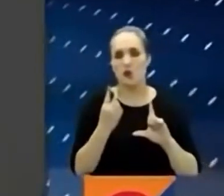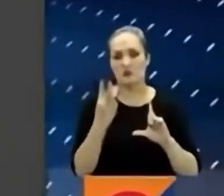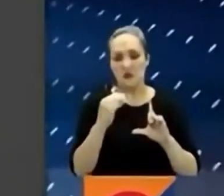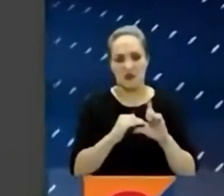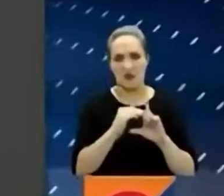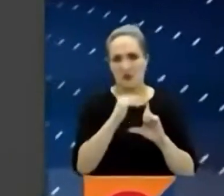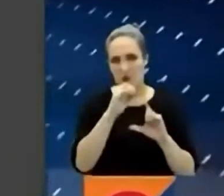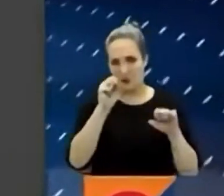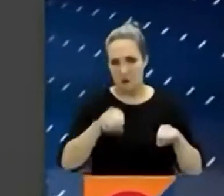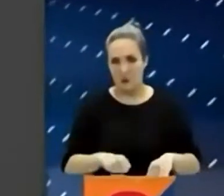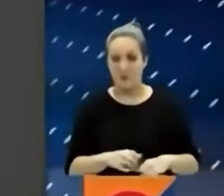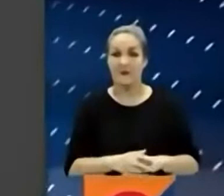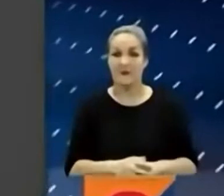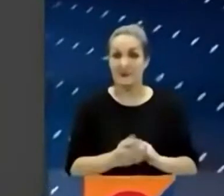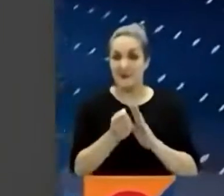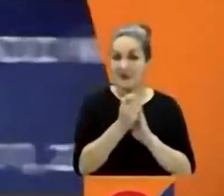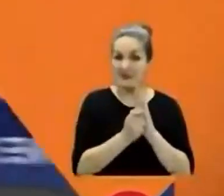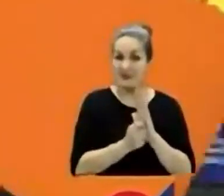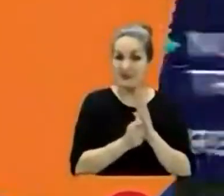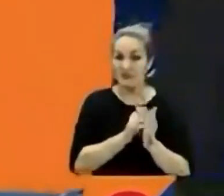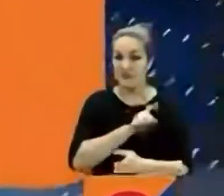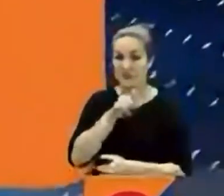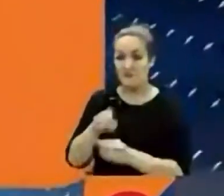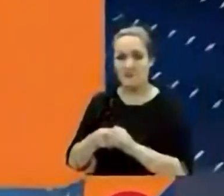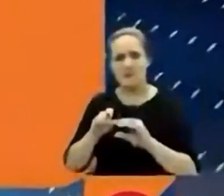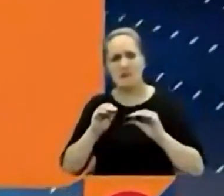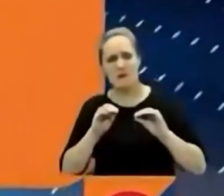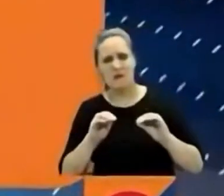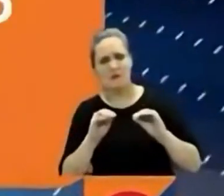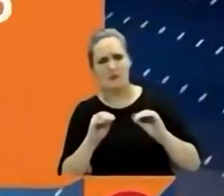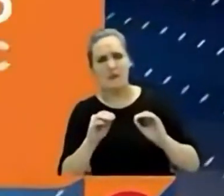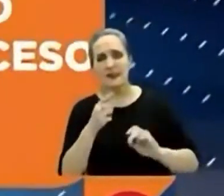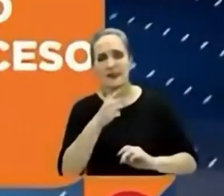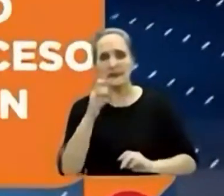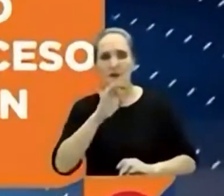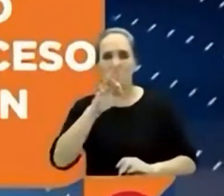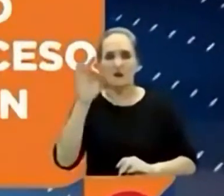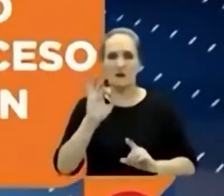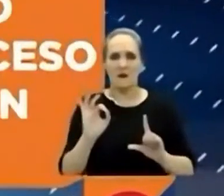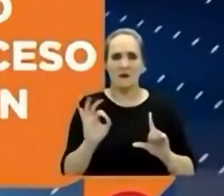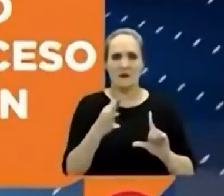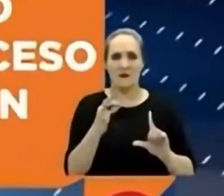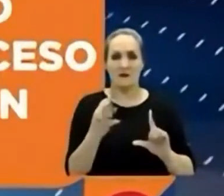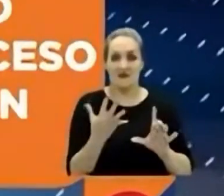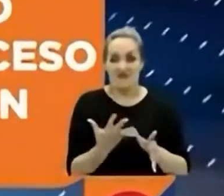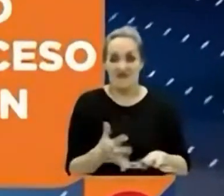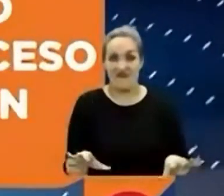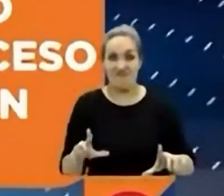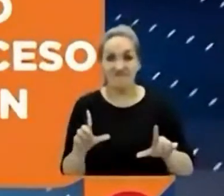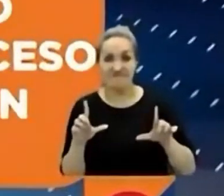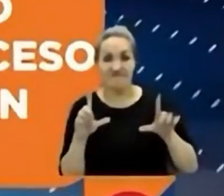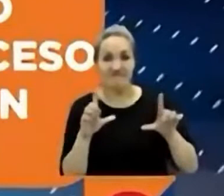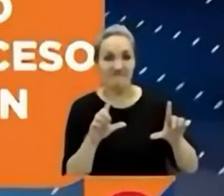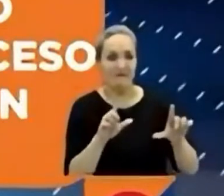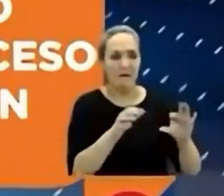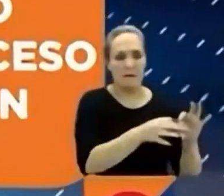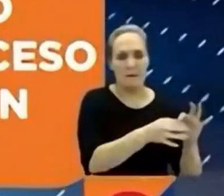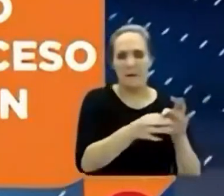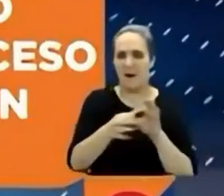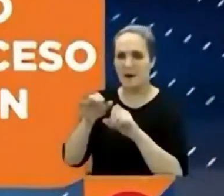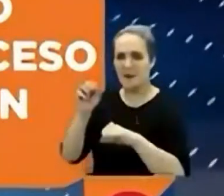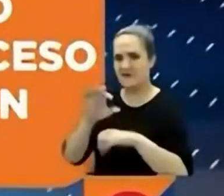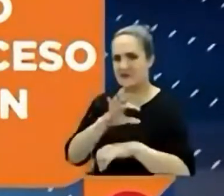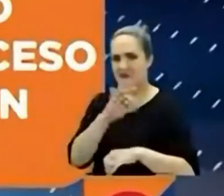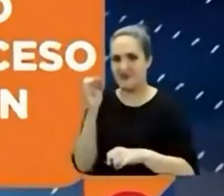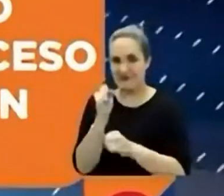entre otros. Atentos, el entrenamiento es 100% virtual y una vez finalizado inicia un proceso de conexión laboral.